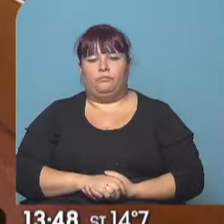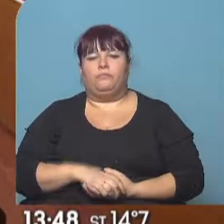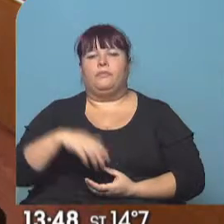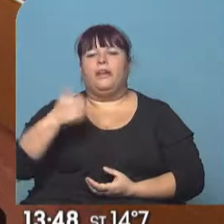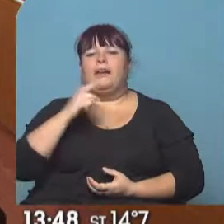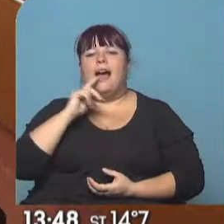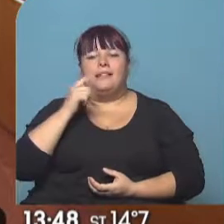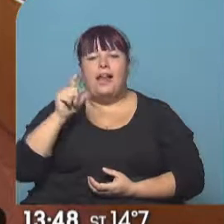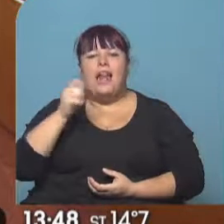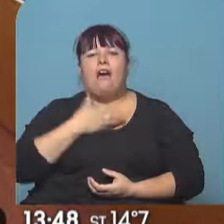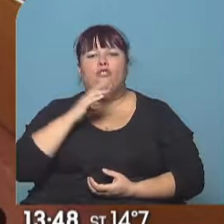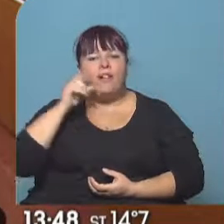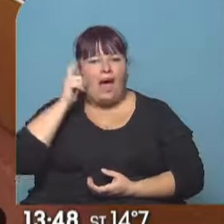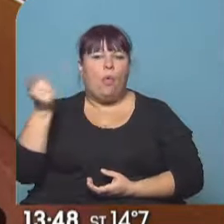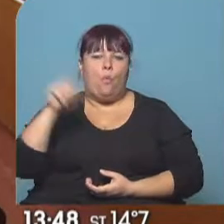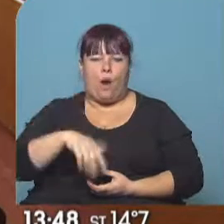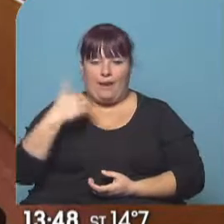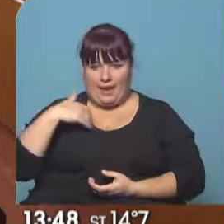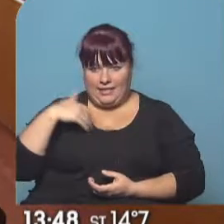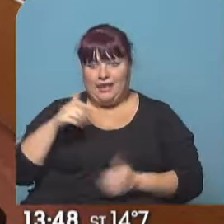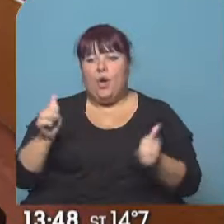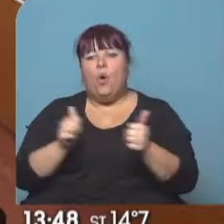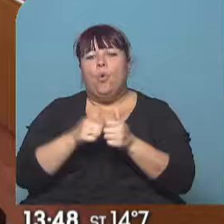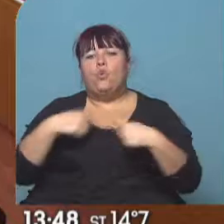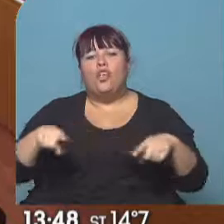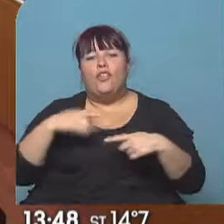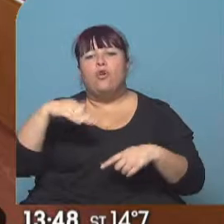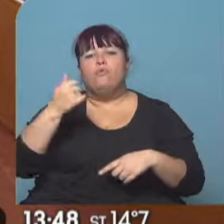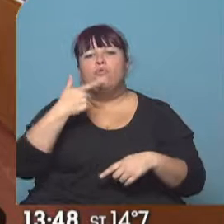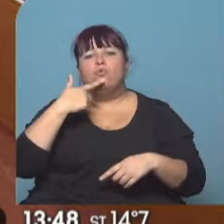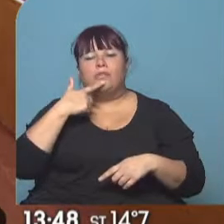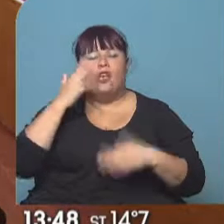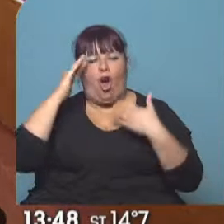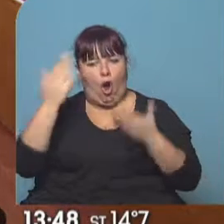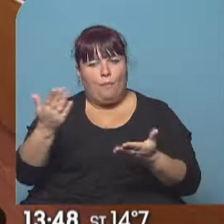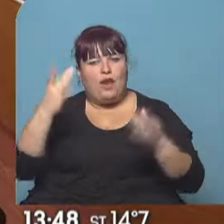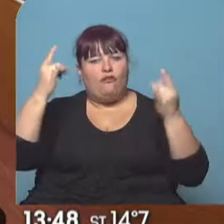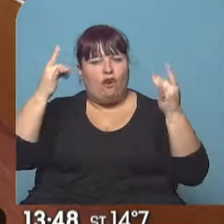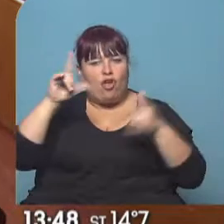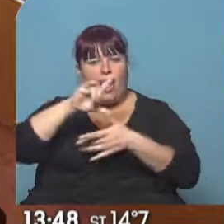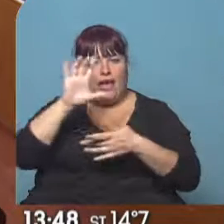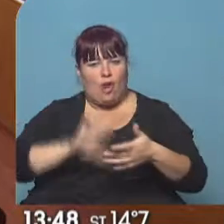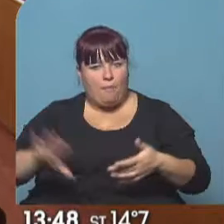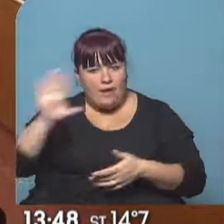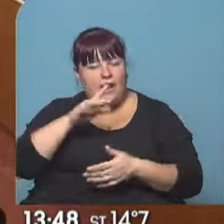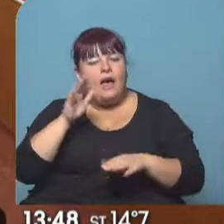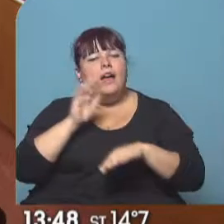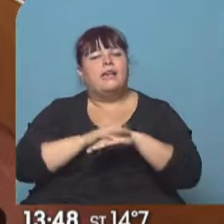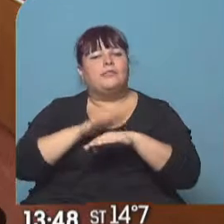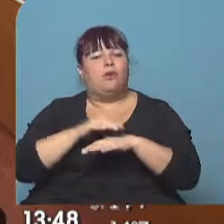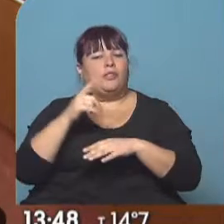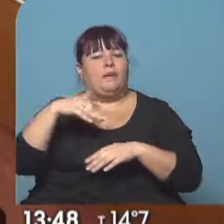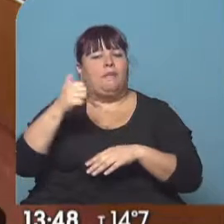Natalia Lafourcade está una vez más en nuestro país, está acompañando su disco Musas, un homenaje al folclore latinoamericano en manos de